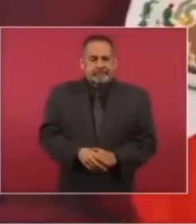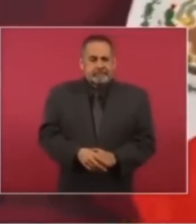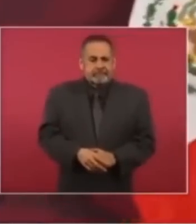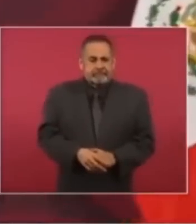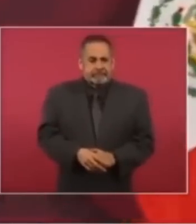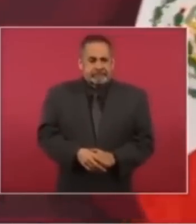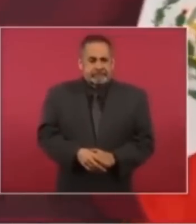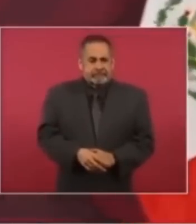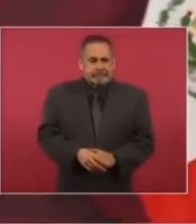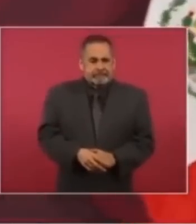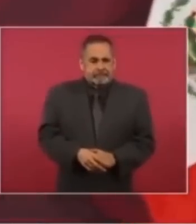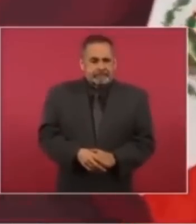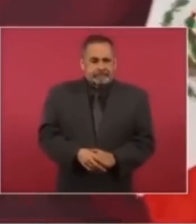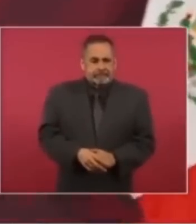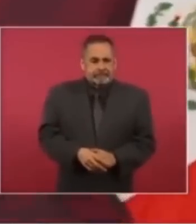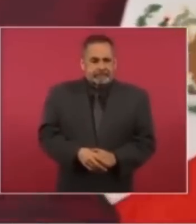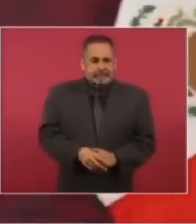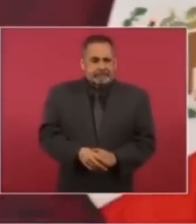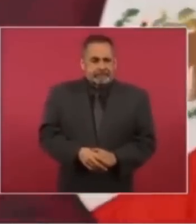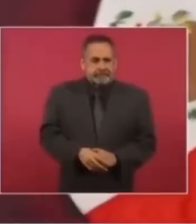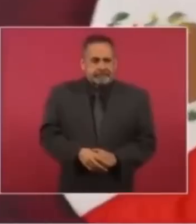Pues,